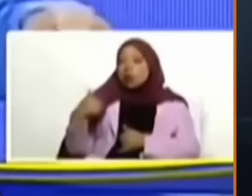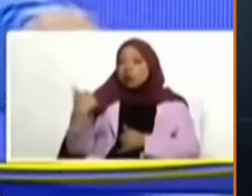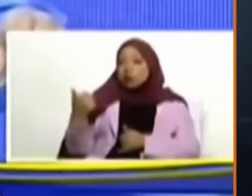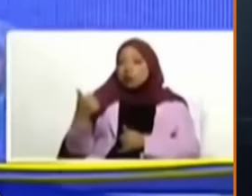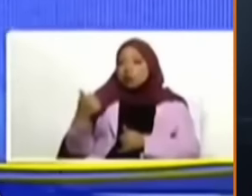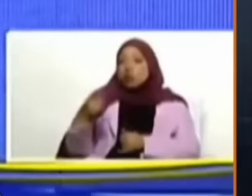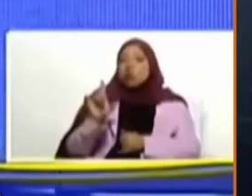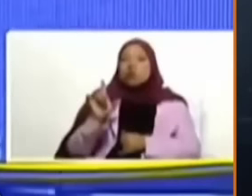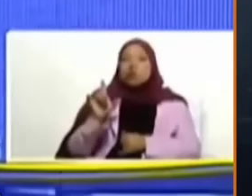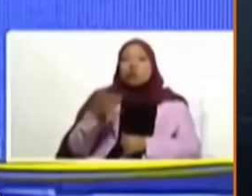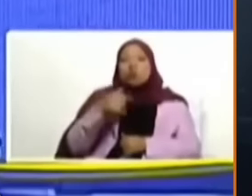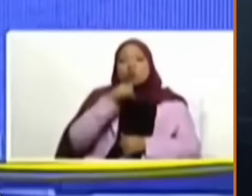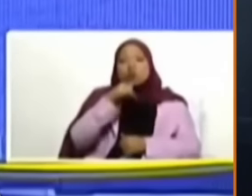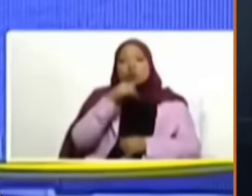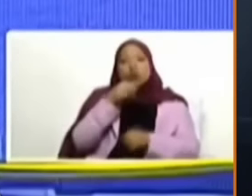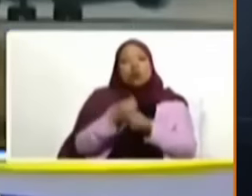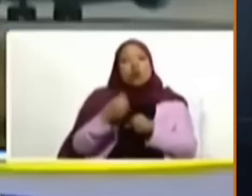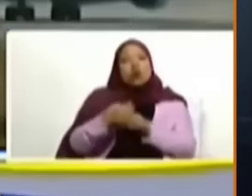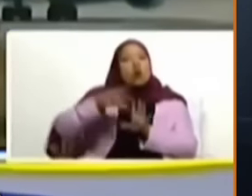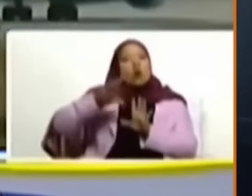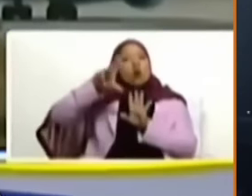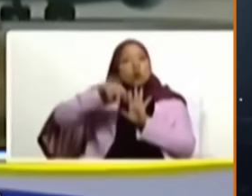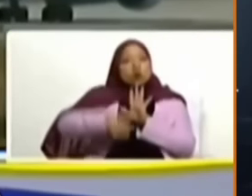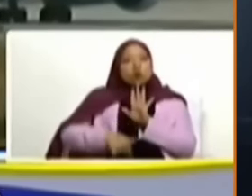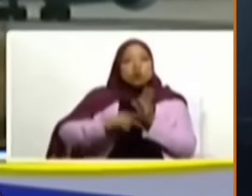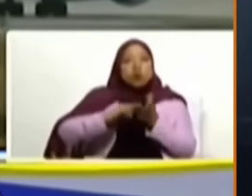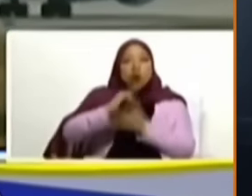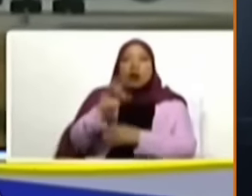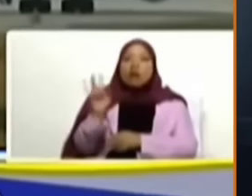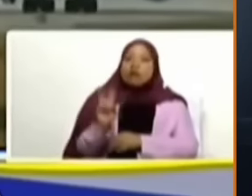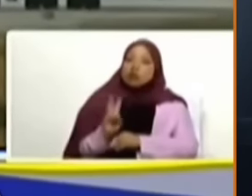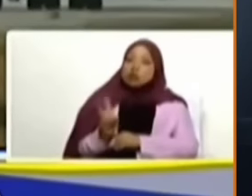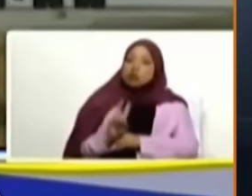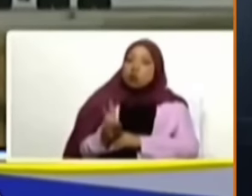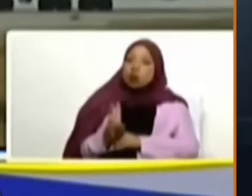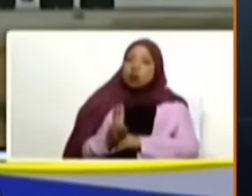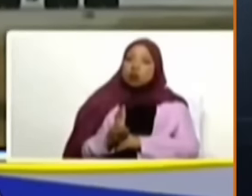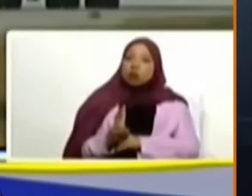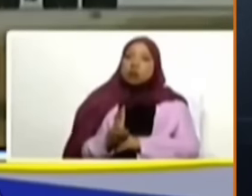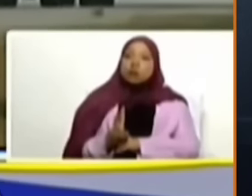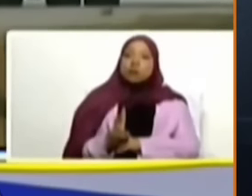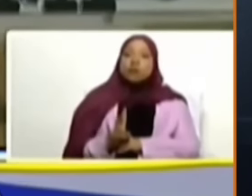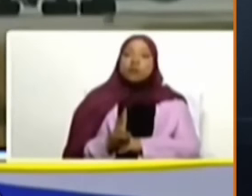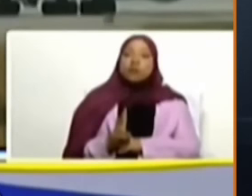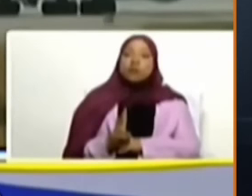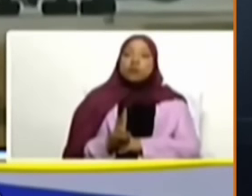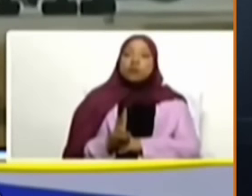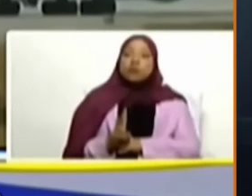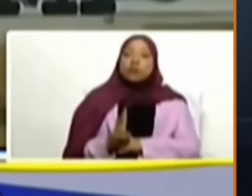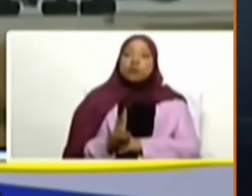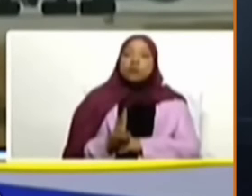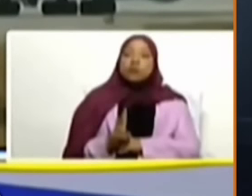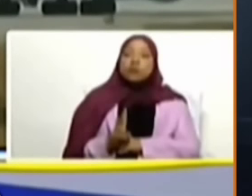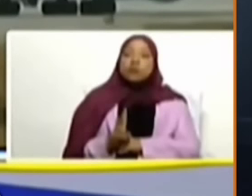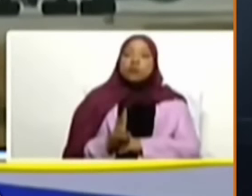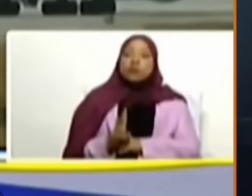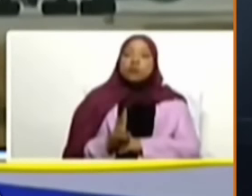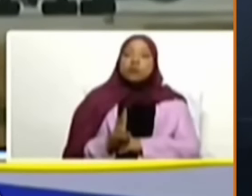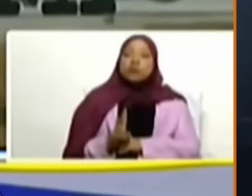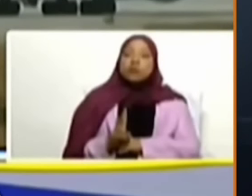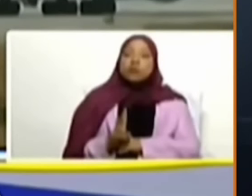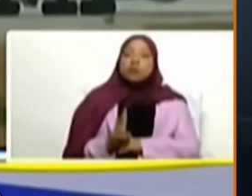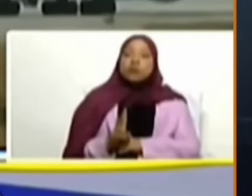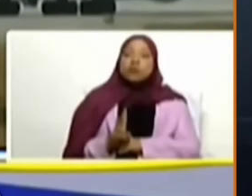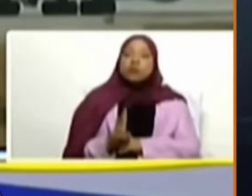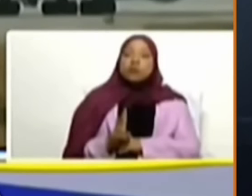ultraderecha de los apellidos le robó un gran avión a Venezuela ustedes trabajadores y trabajadoras con una soga anda al